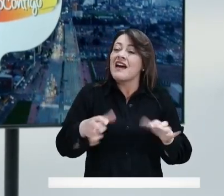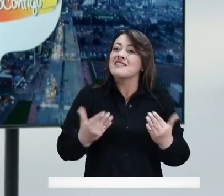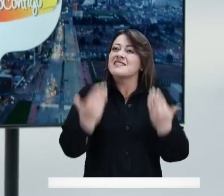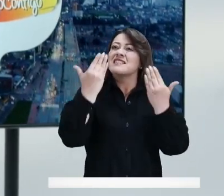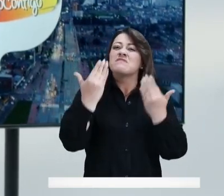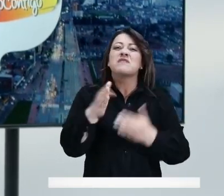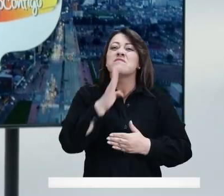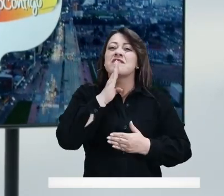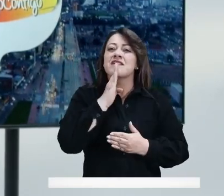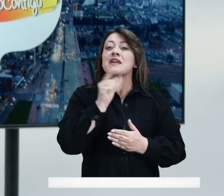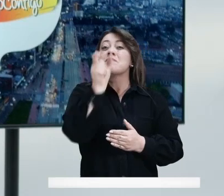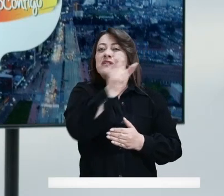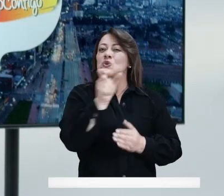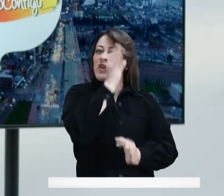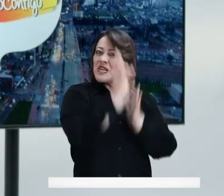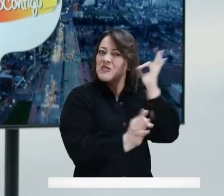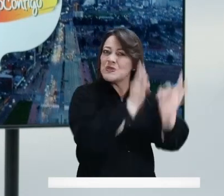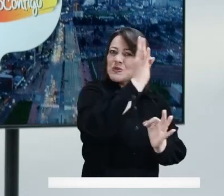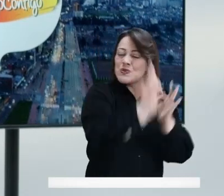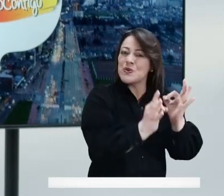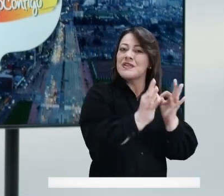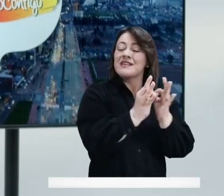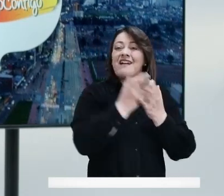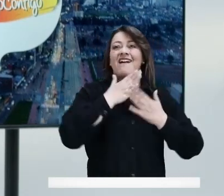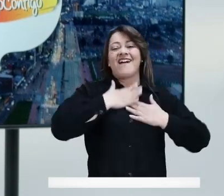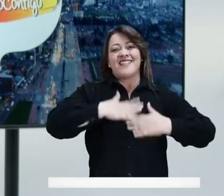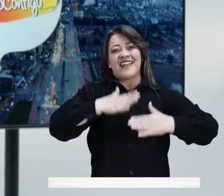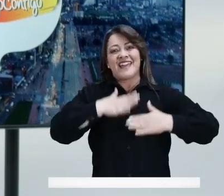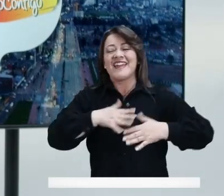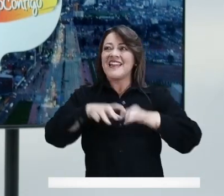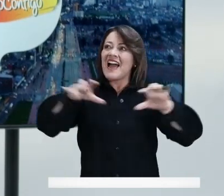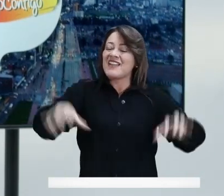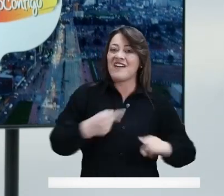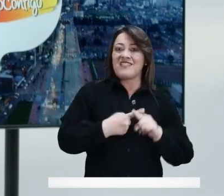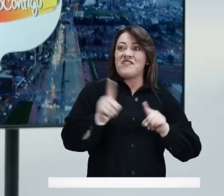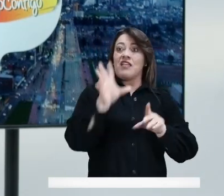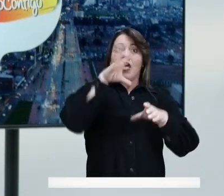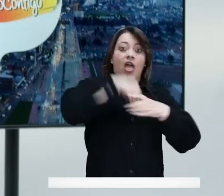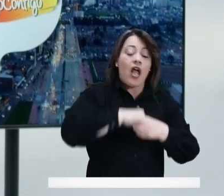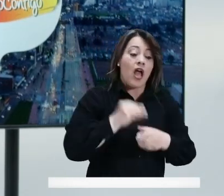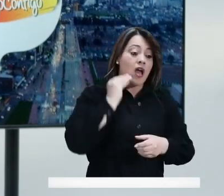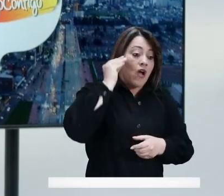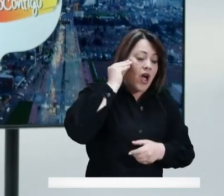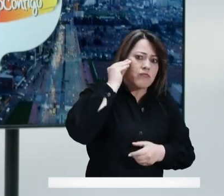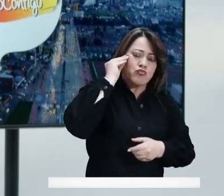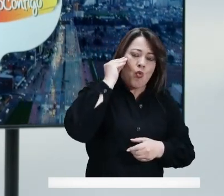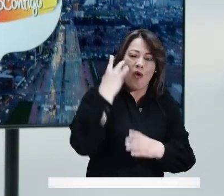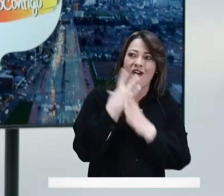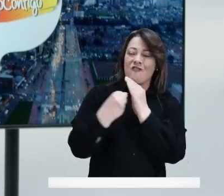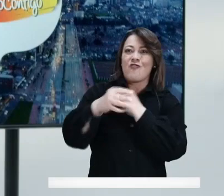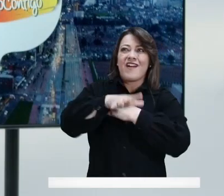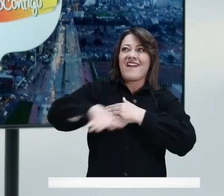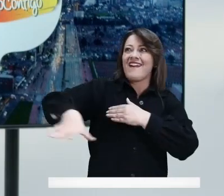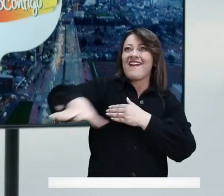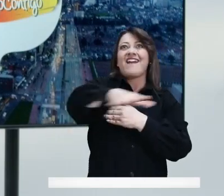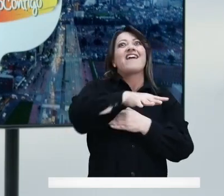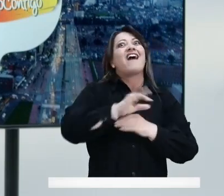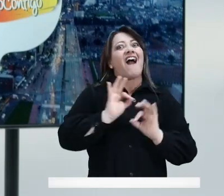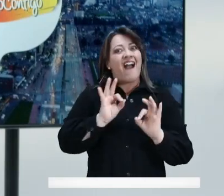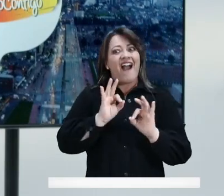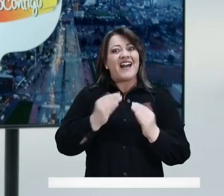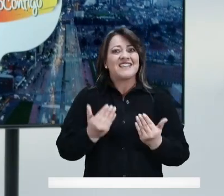de salir de la rutina diaria de su casa, de poder tener una actividad adicional y compartirla con su persona